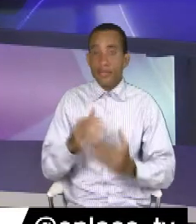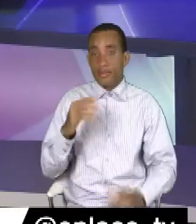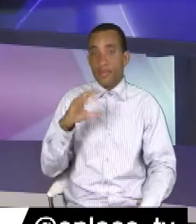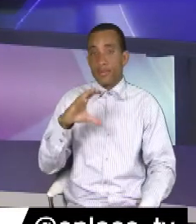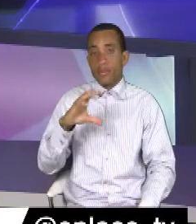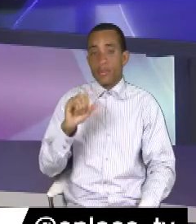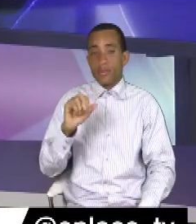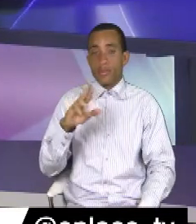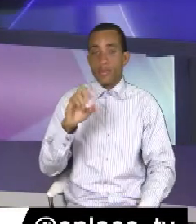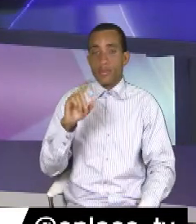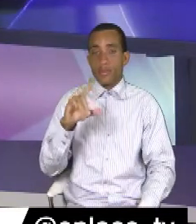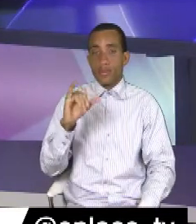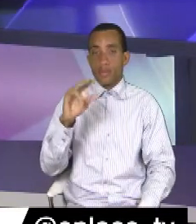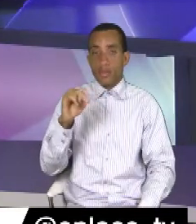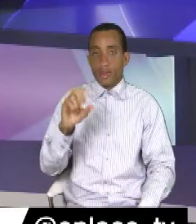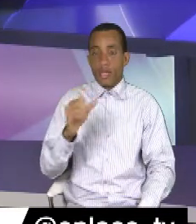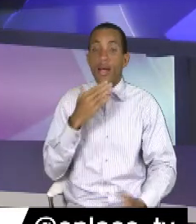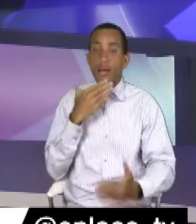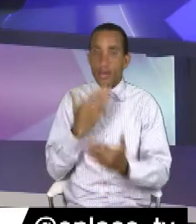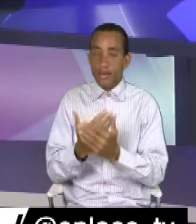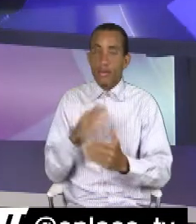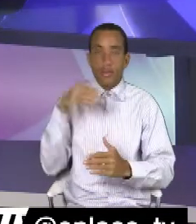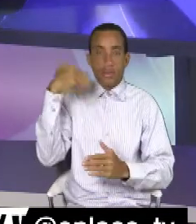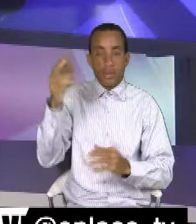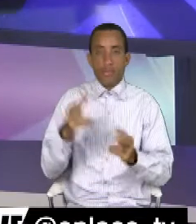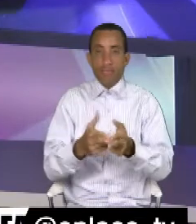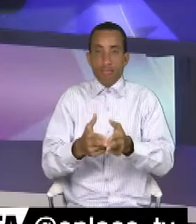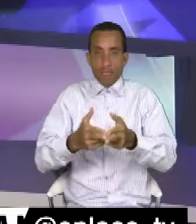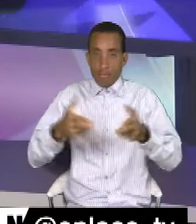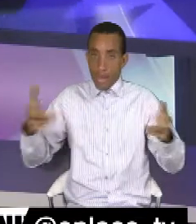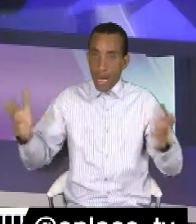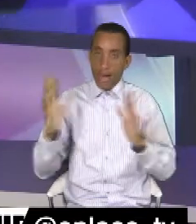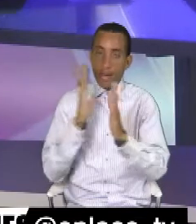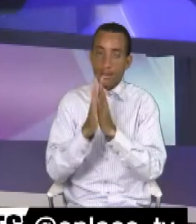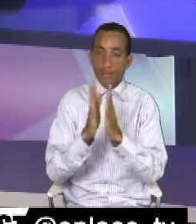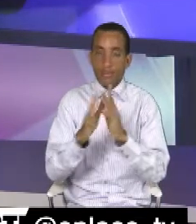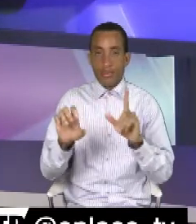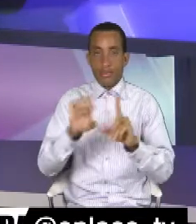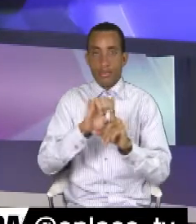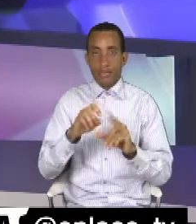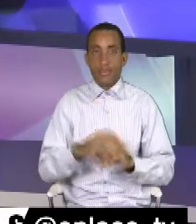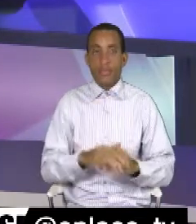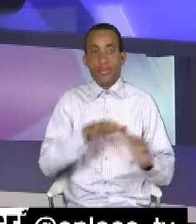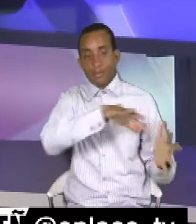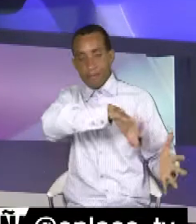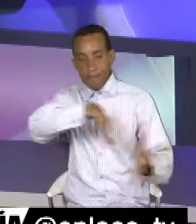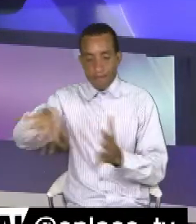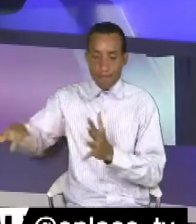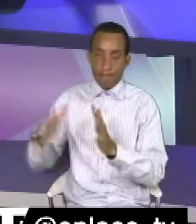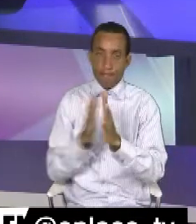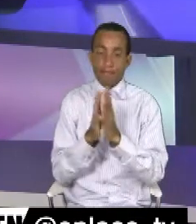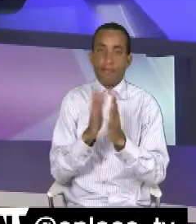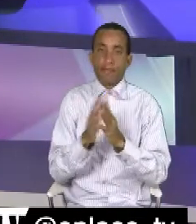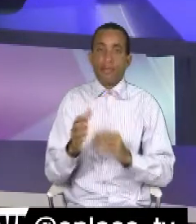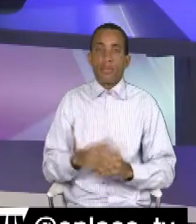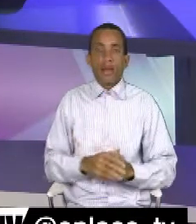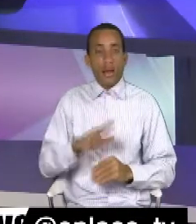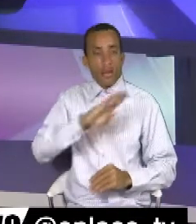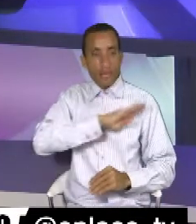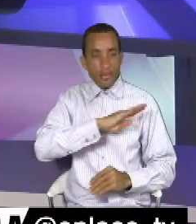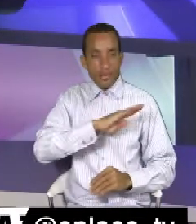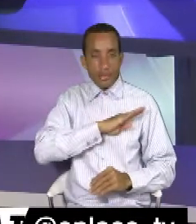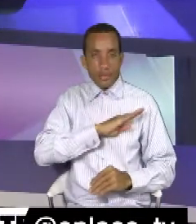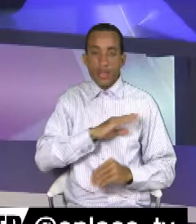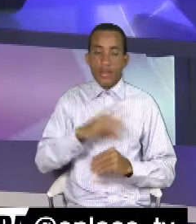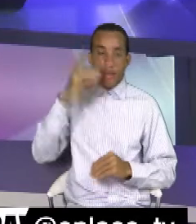y por supuesto estaremos atentos para ampliarla en nuestra próxima emisión de Enlace Noticias. En otras informaciones, el alcalde de Barranca Bermeja,